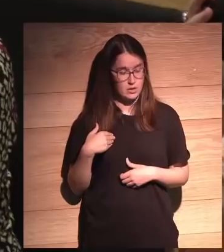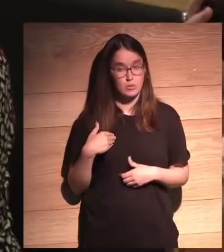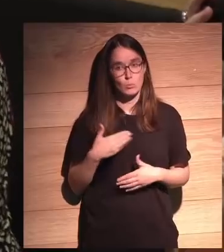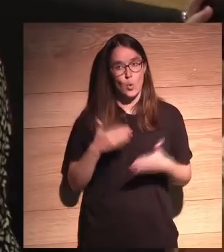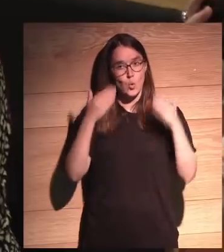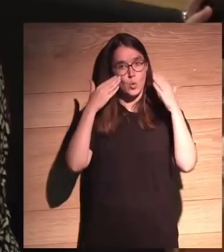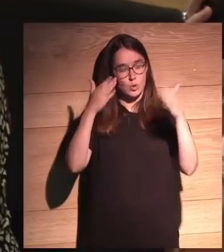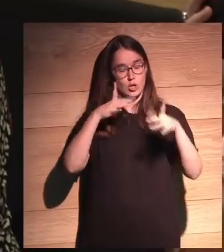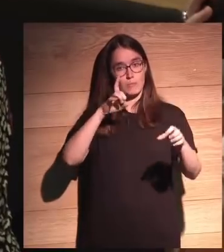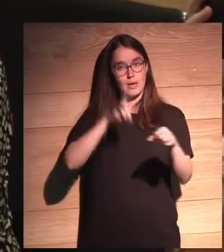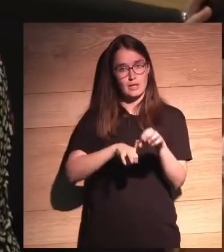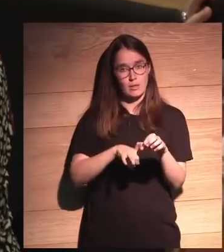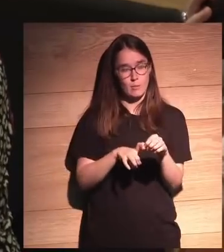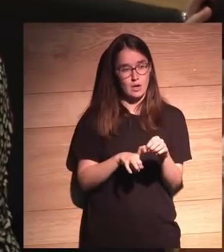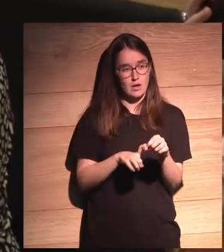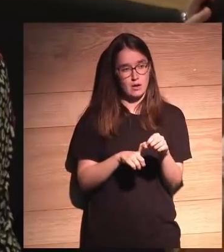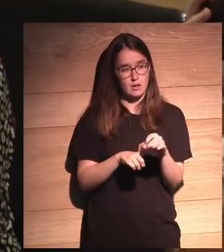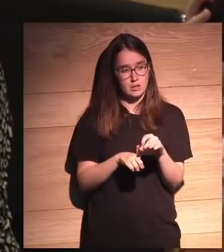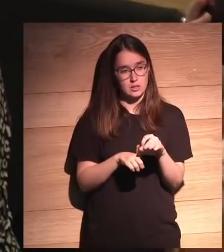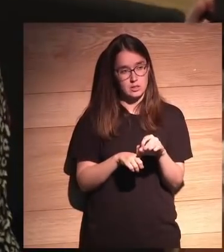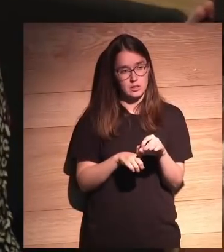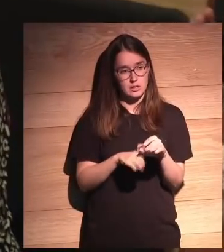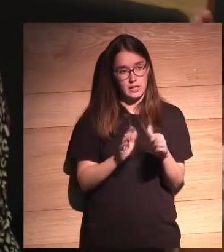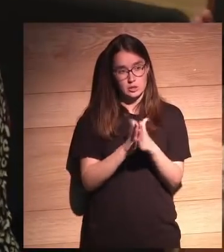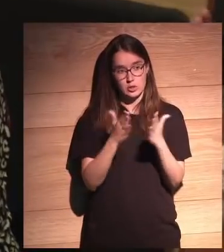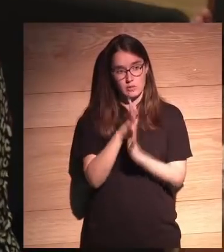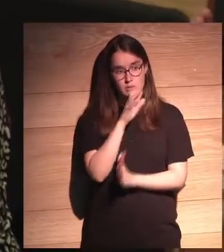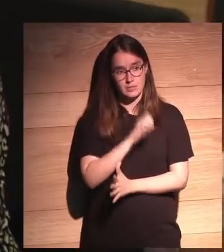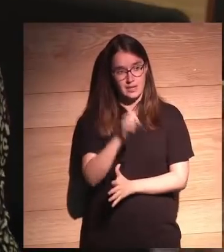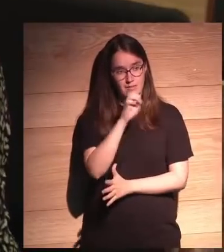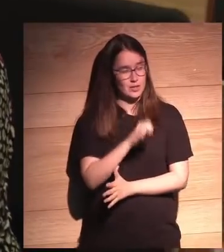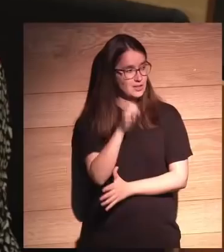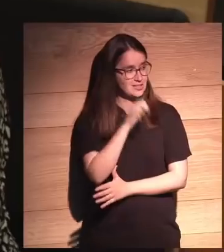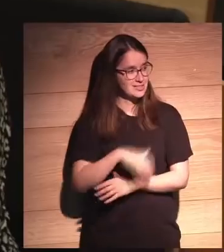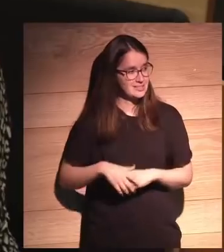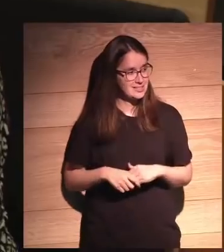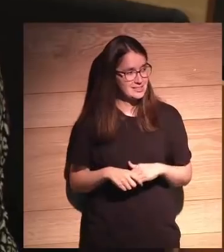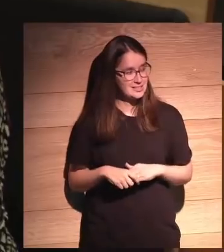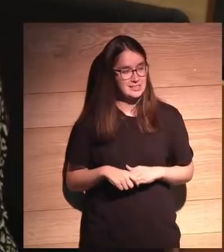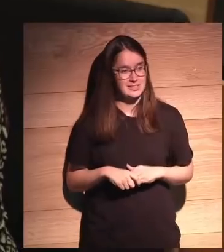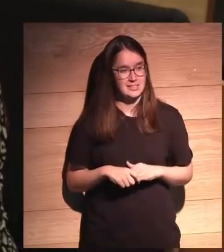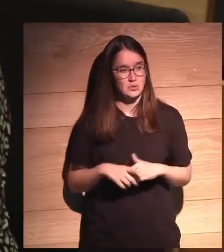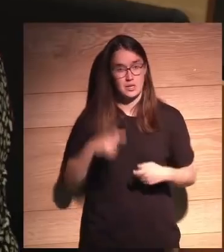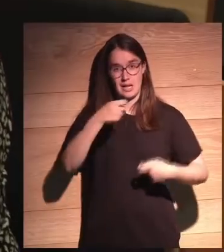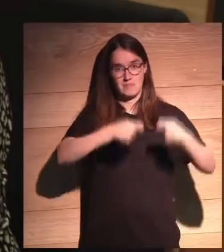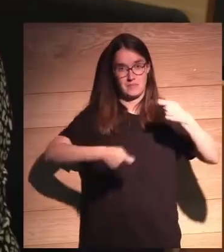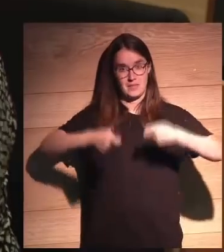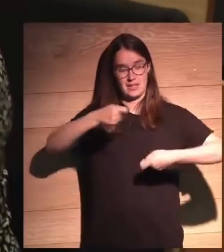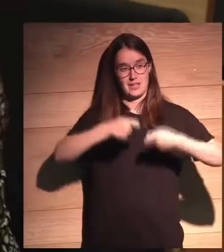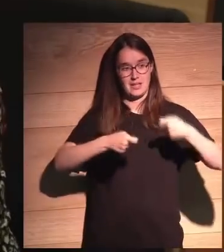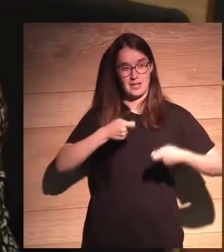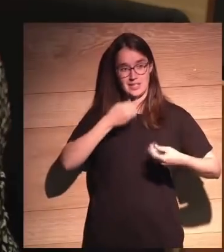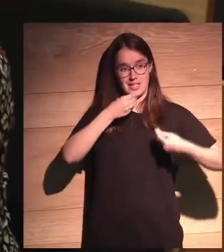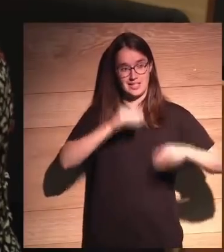Un honor haber podido participar en estos 3 libros maravillosos. Muchas gracias. Una mecenas ya de